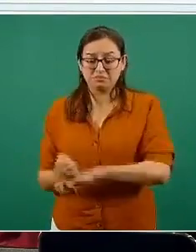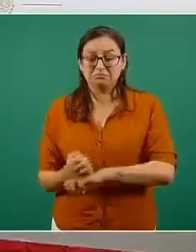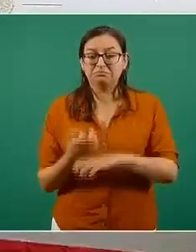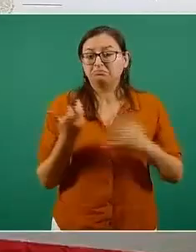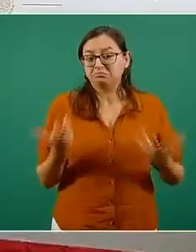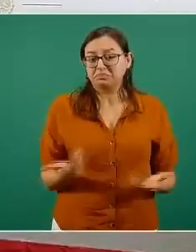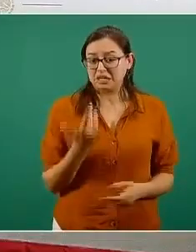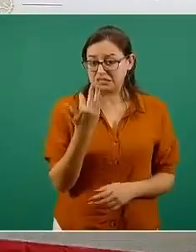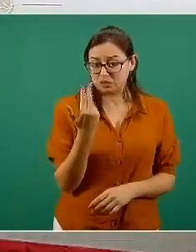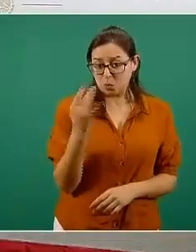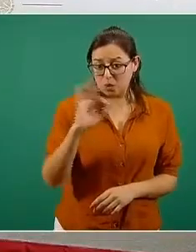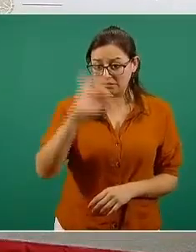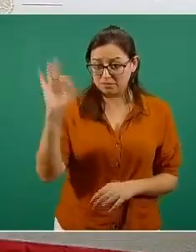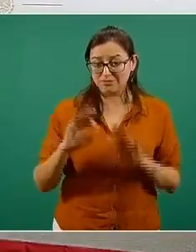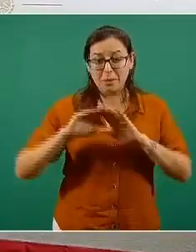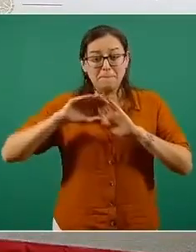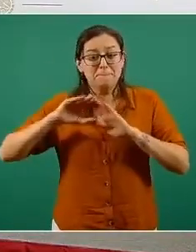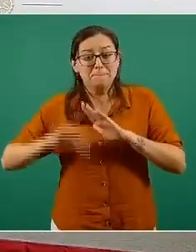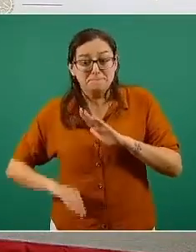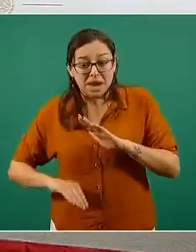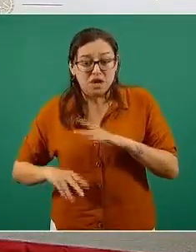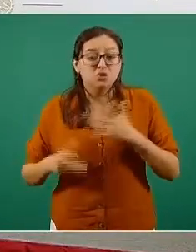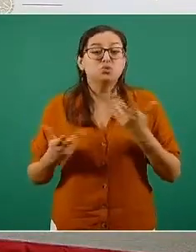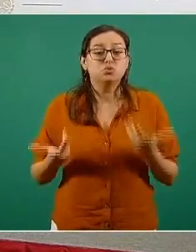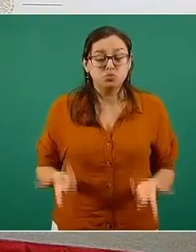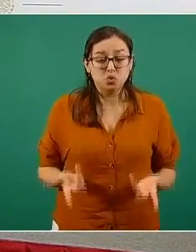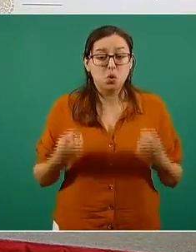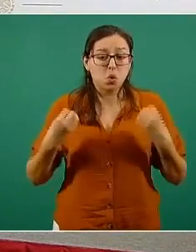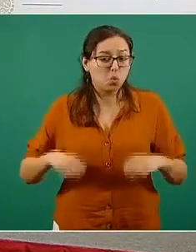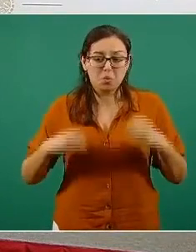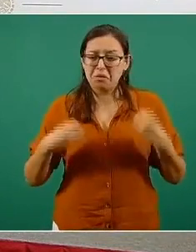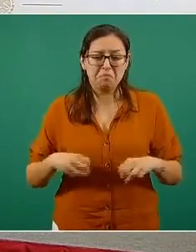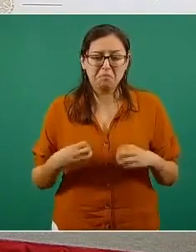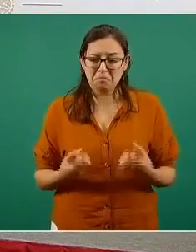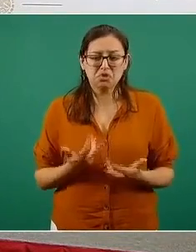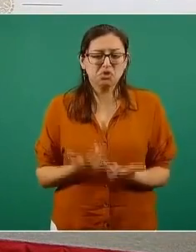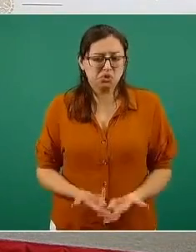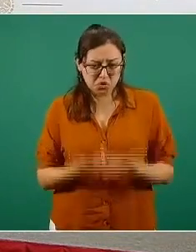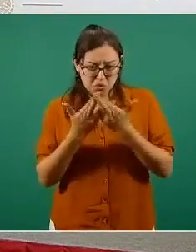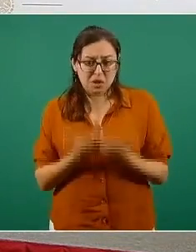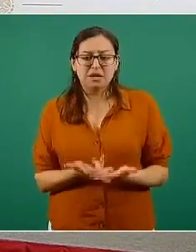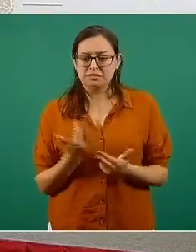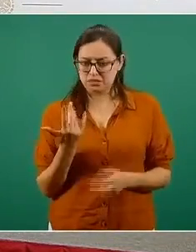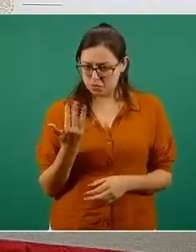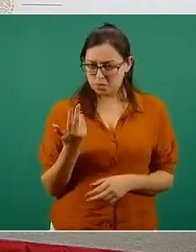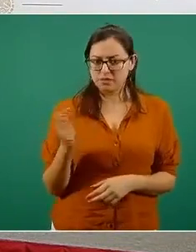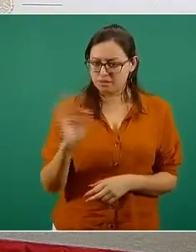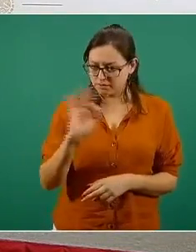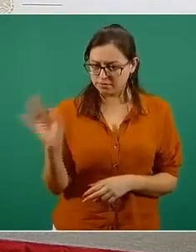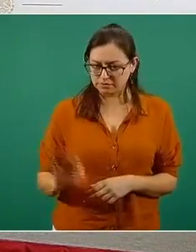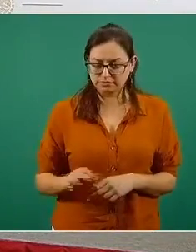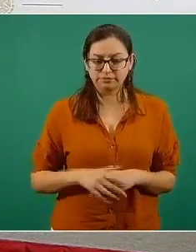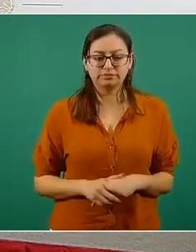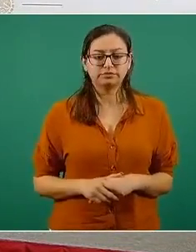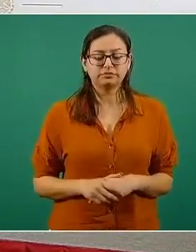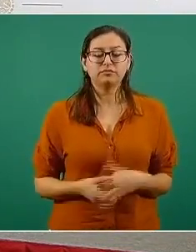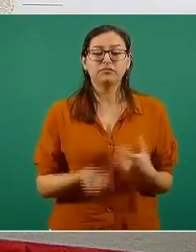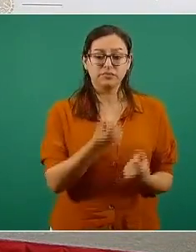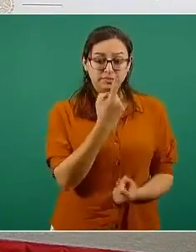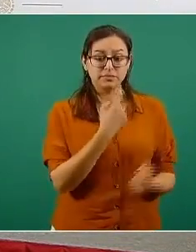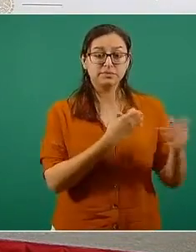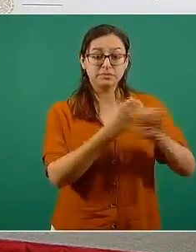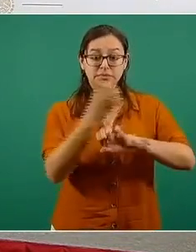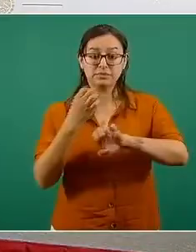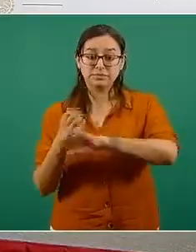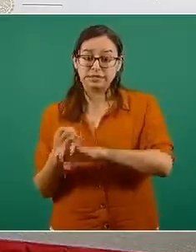50% de sus camas para pacientes críticos están ocupadas. Teníamos algunas entidades federativas que estaban